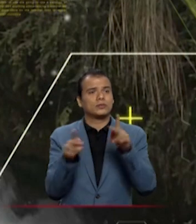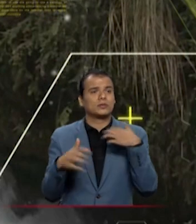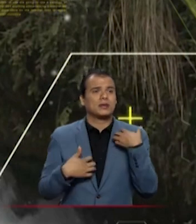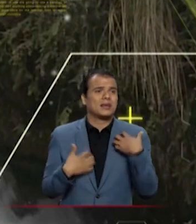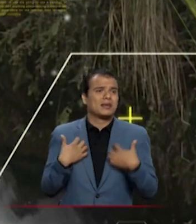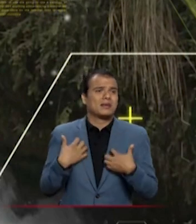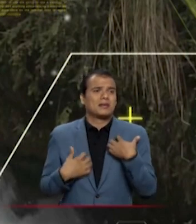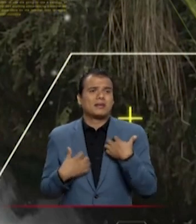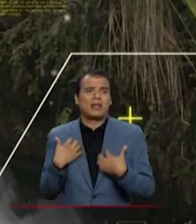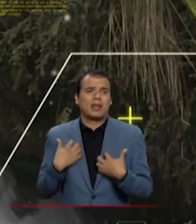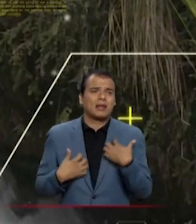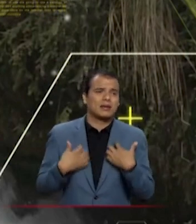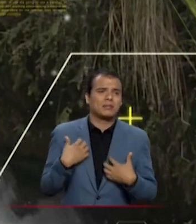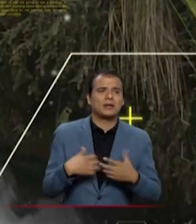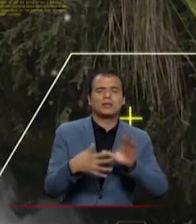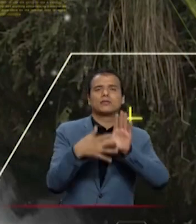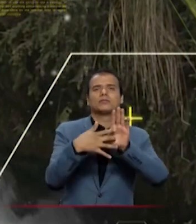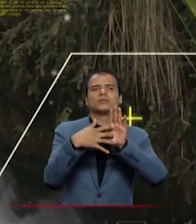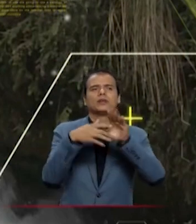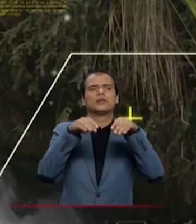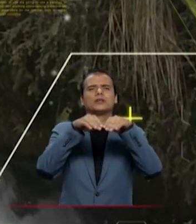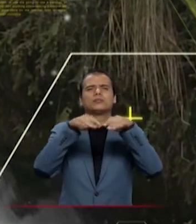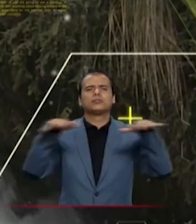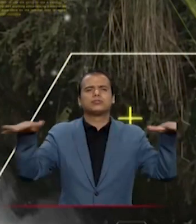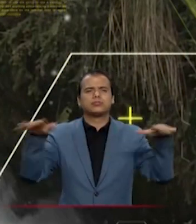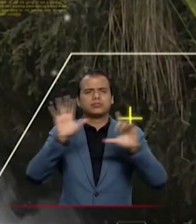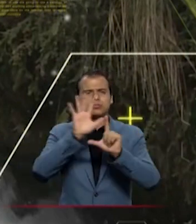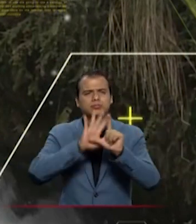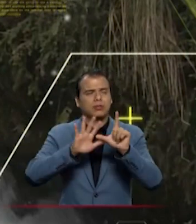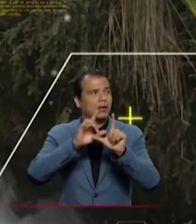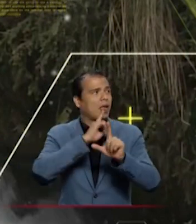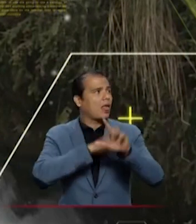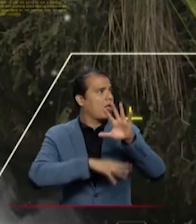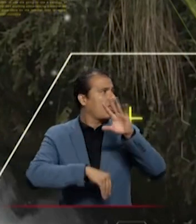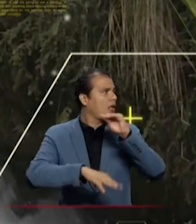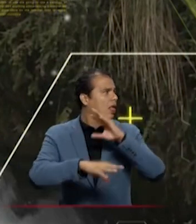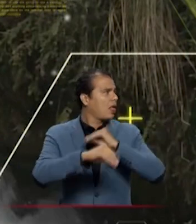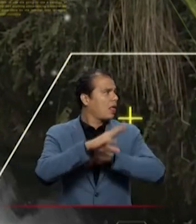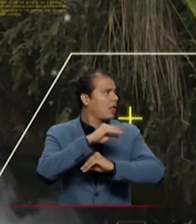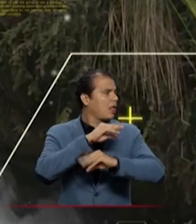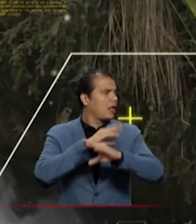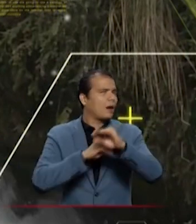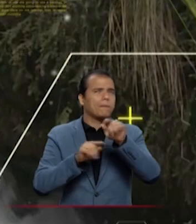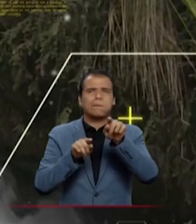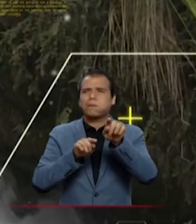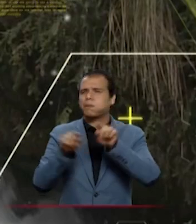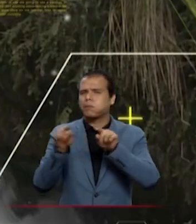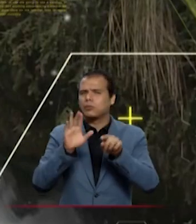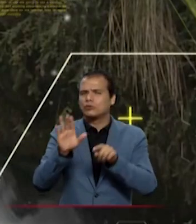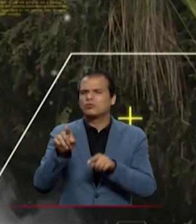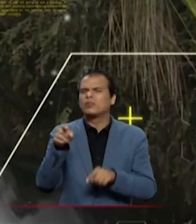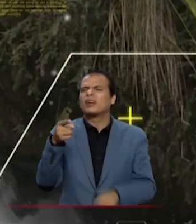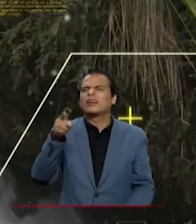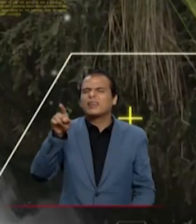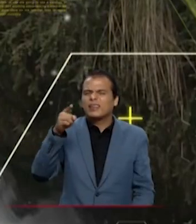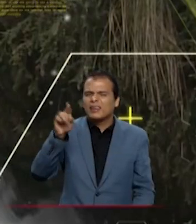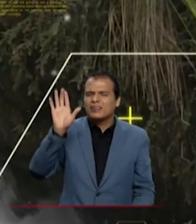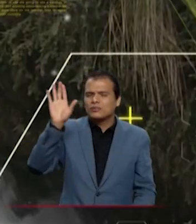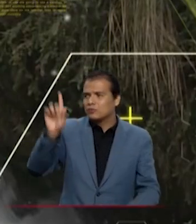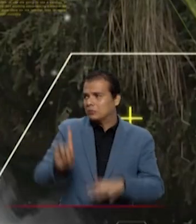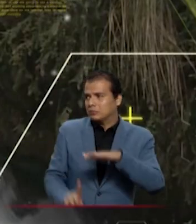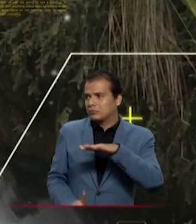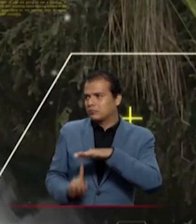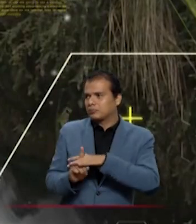asustada y viralizaron el video y uno escuchaba por ahí reacciones de todo tipo cómo explicar este fenómeno curioso